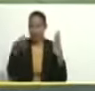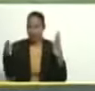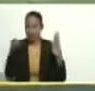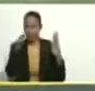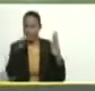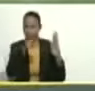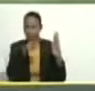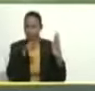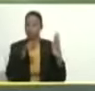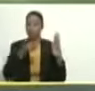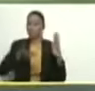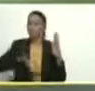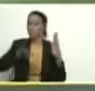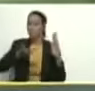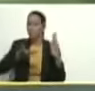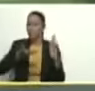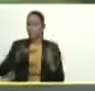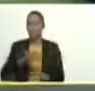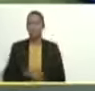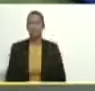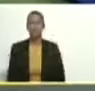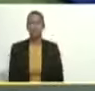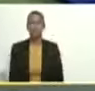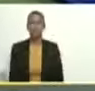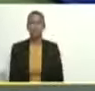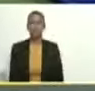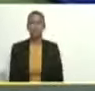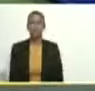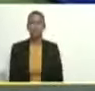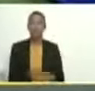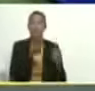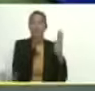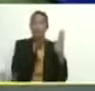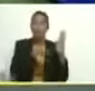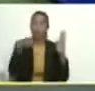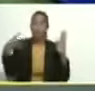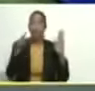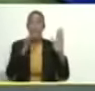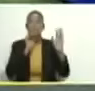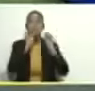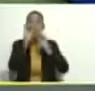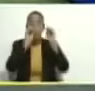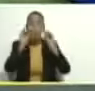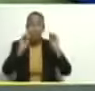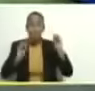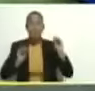Siempre es necesario ir ajustando la agenda